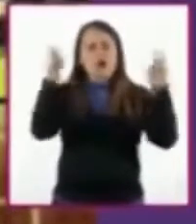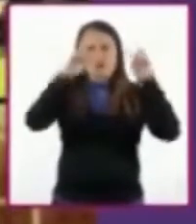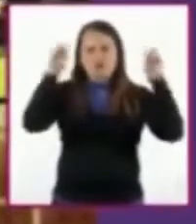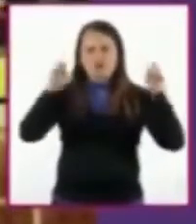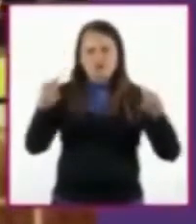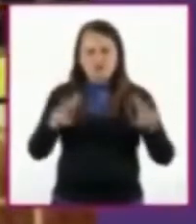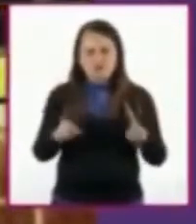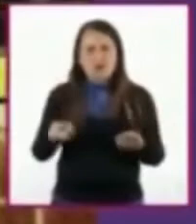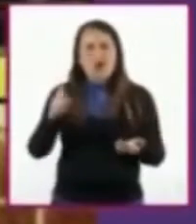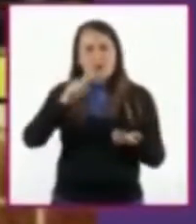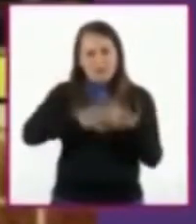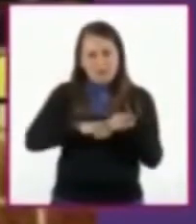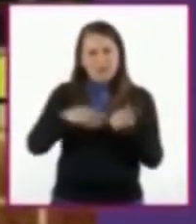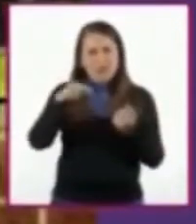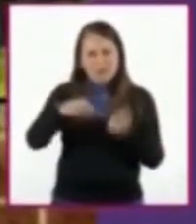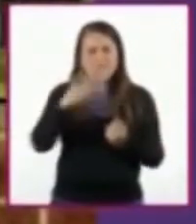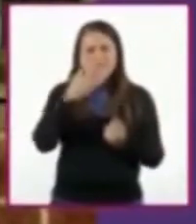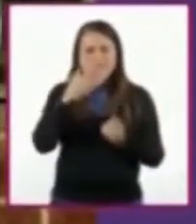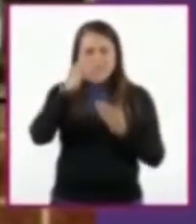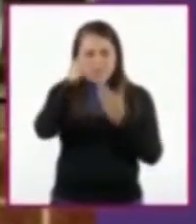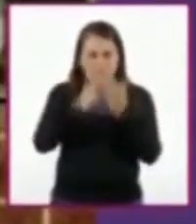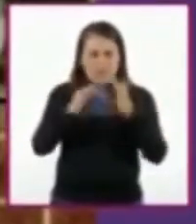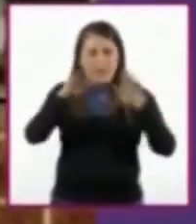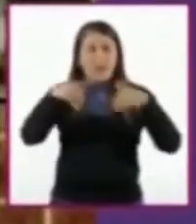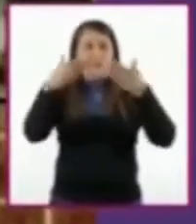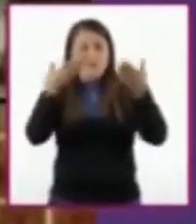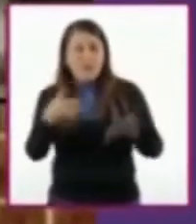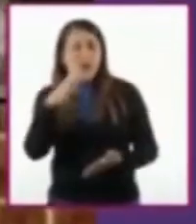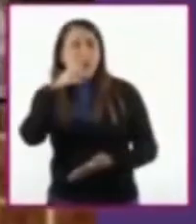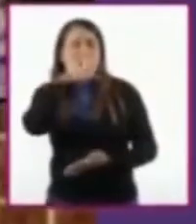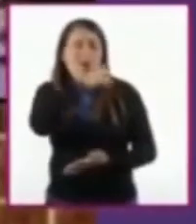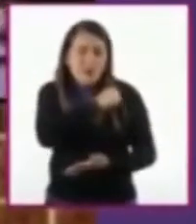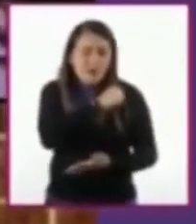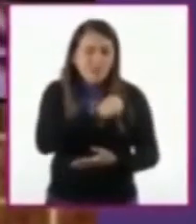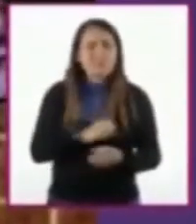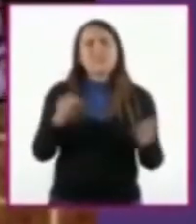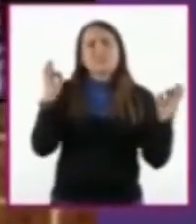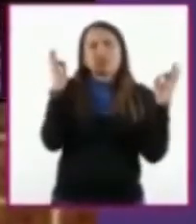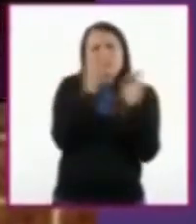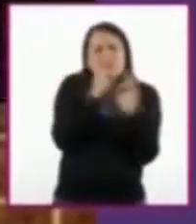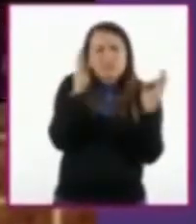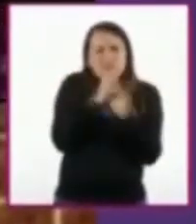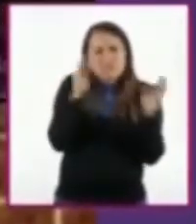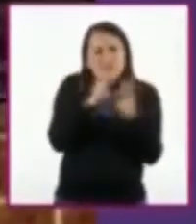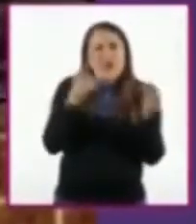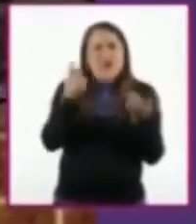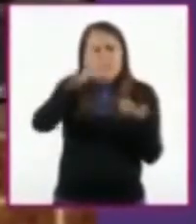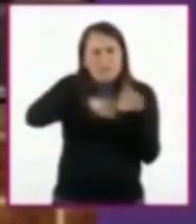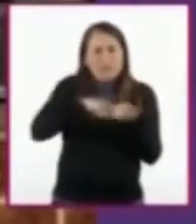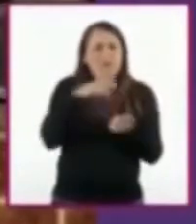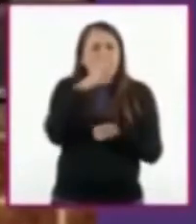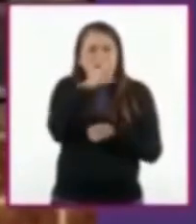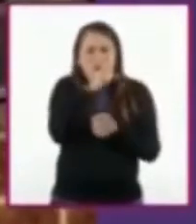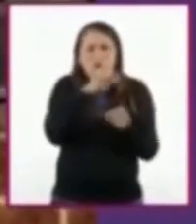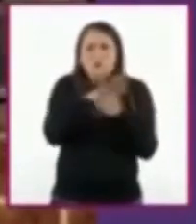es menor a la del exterior. En invierno, se mantiene una temperatura cálida. Los bloques y la losa de